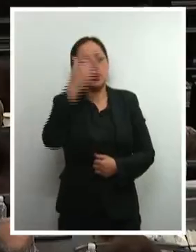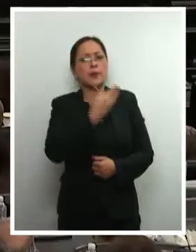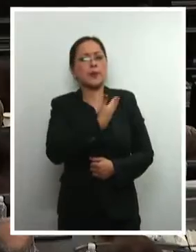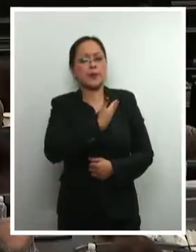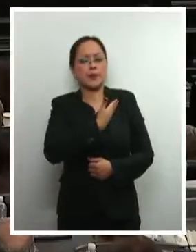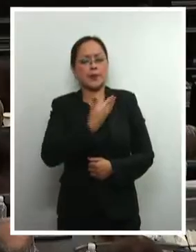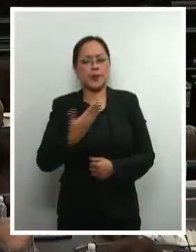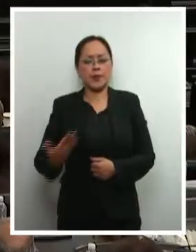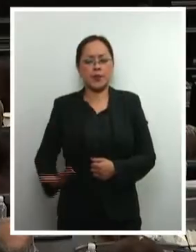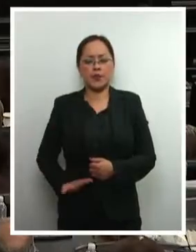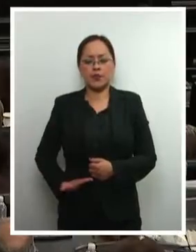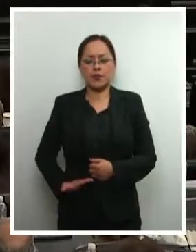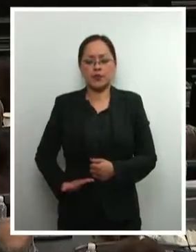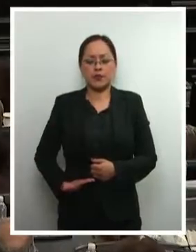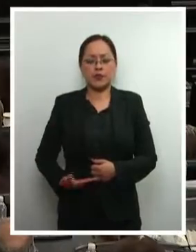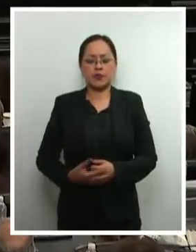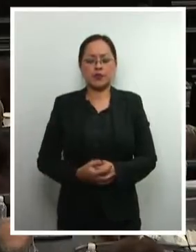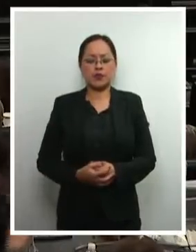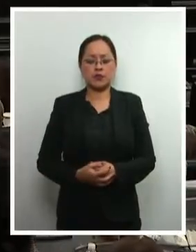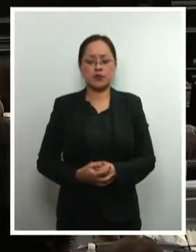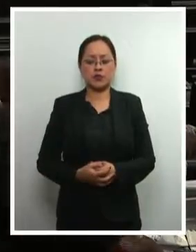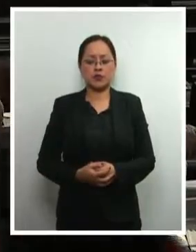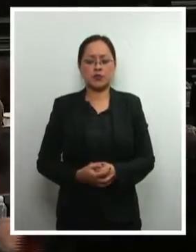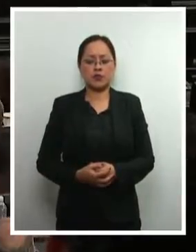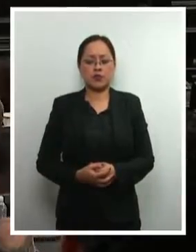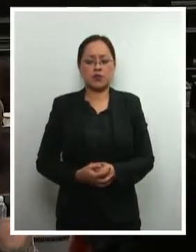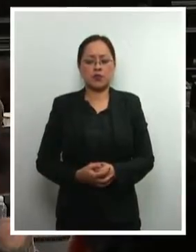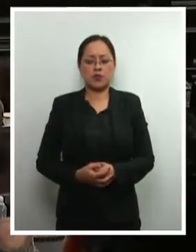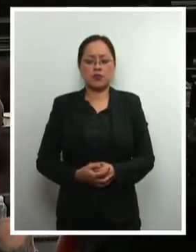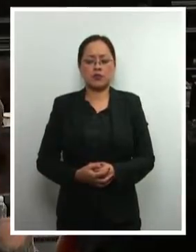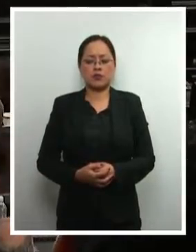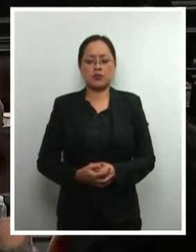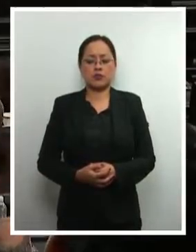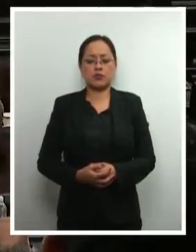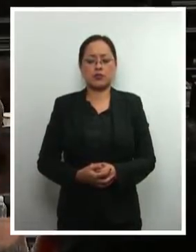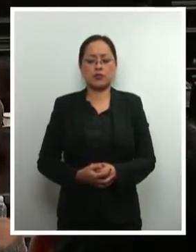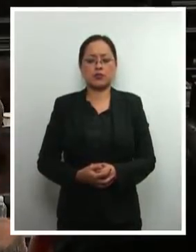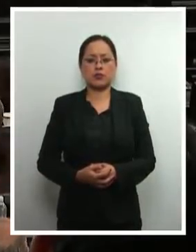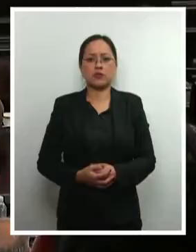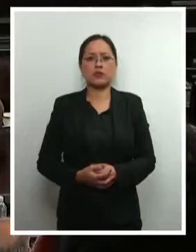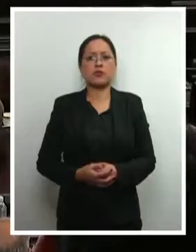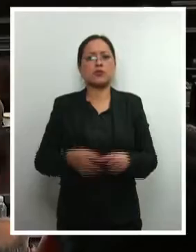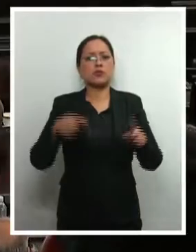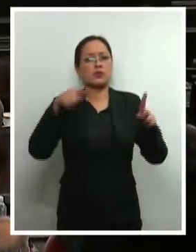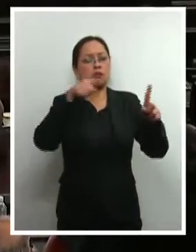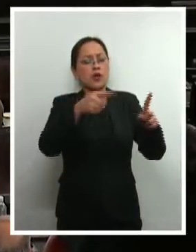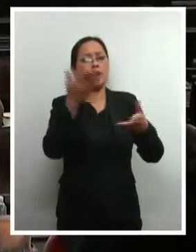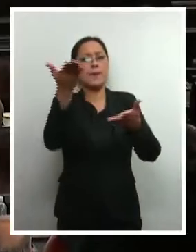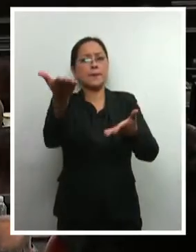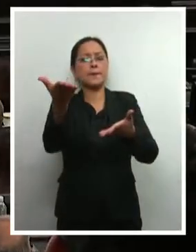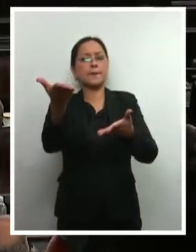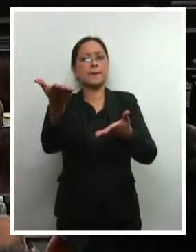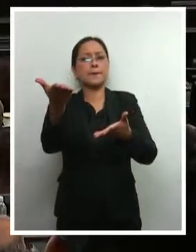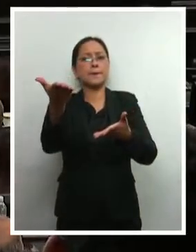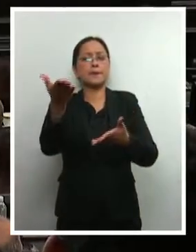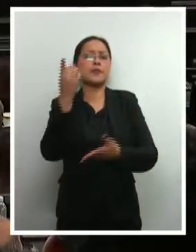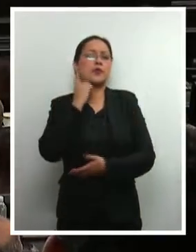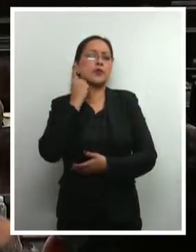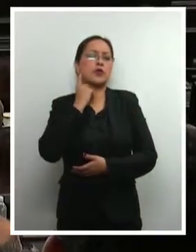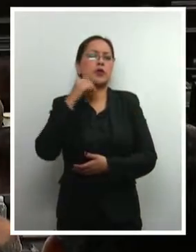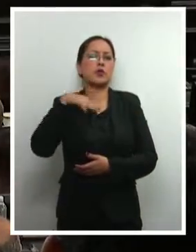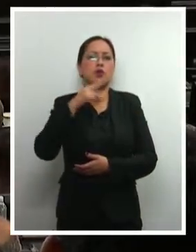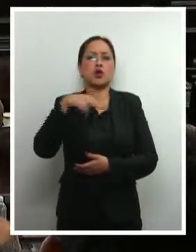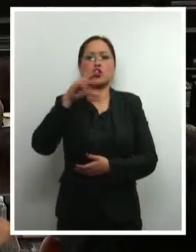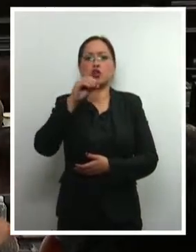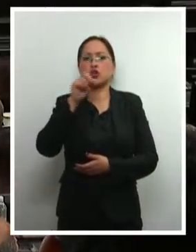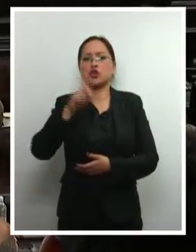ver, temas de procedimiento y no que nos vengan a echar un discurso de lo que ellos piensan. Tiene usted el uso de la palabra, diputado Muñoz